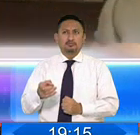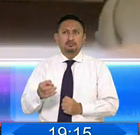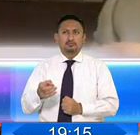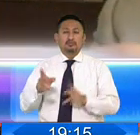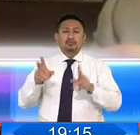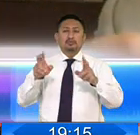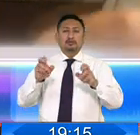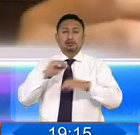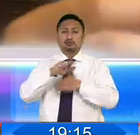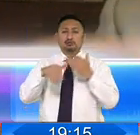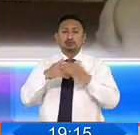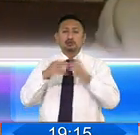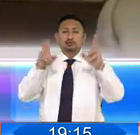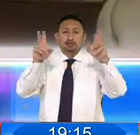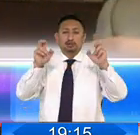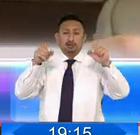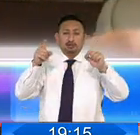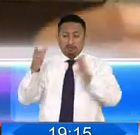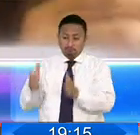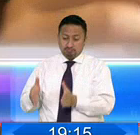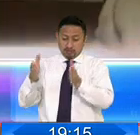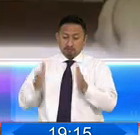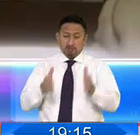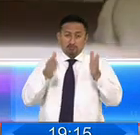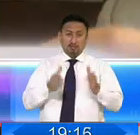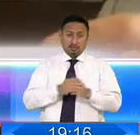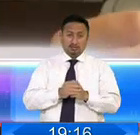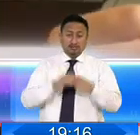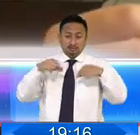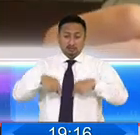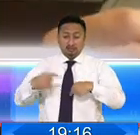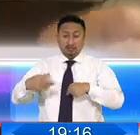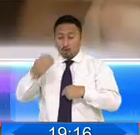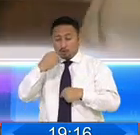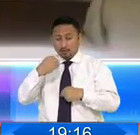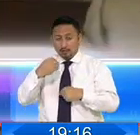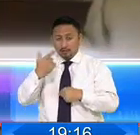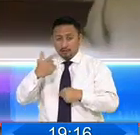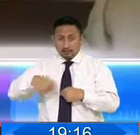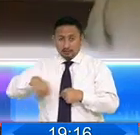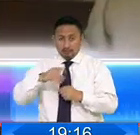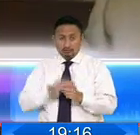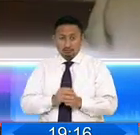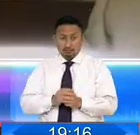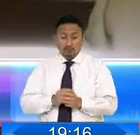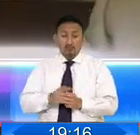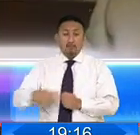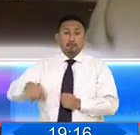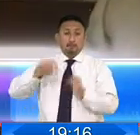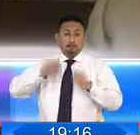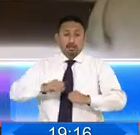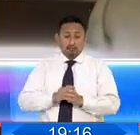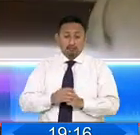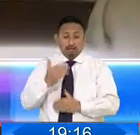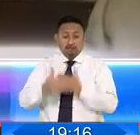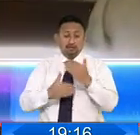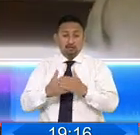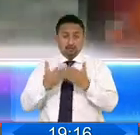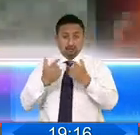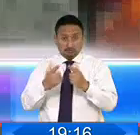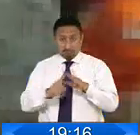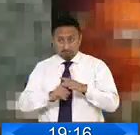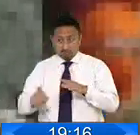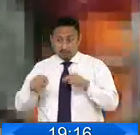sería todo el tema de los pabellones, de la distribución de la comida, todo aquello para que puedan salir rehabilitados de las